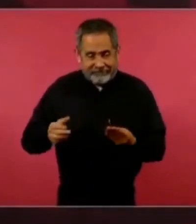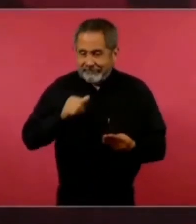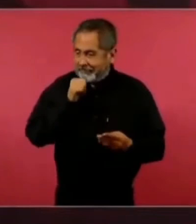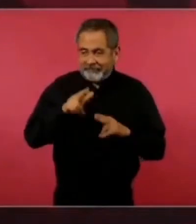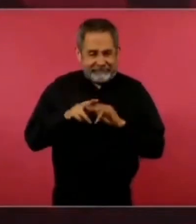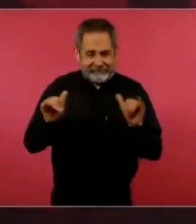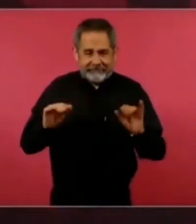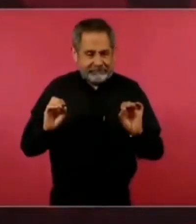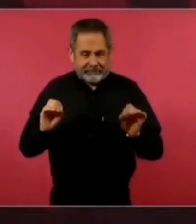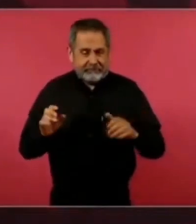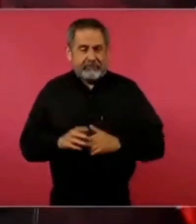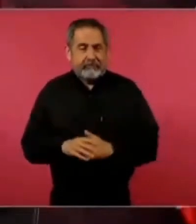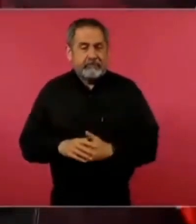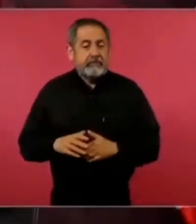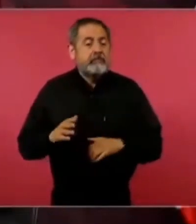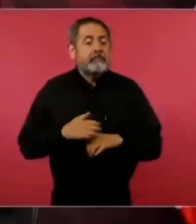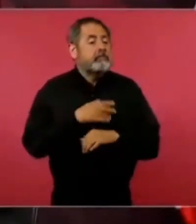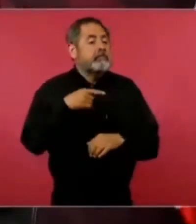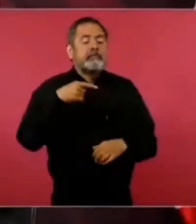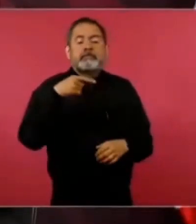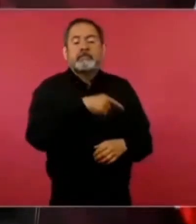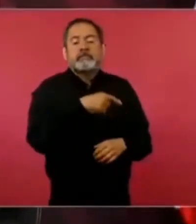porque desde que empezó